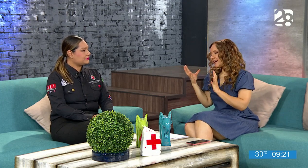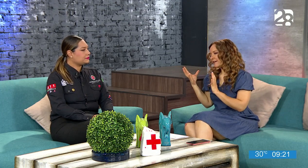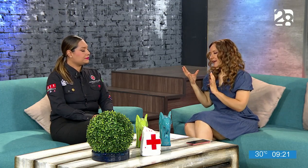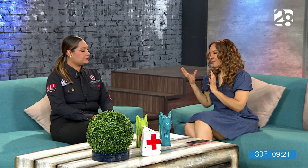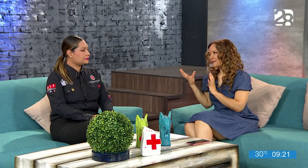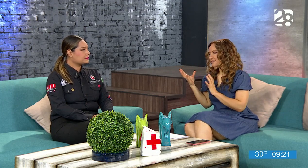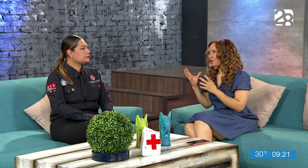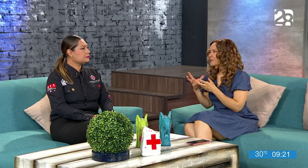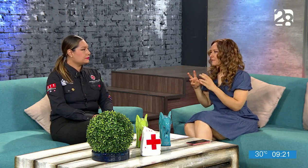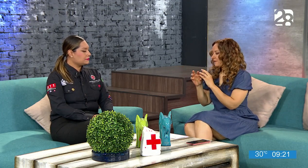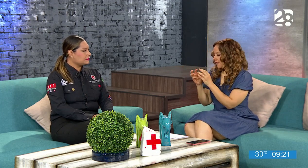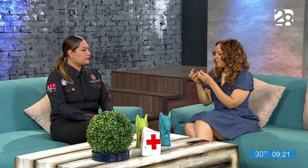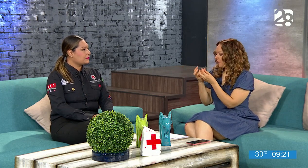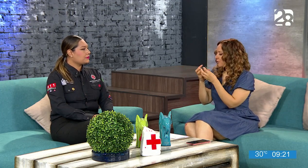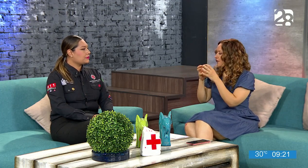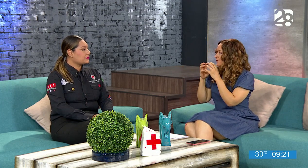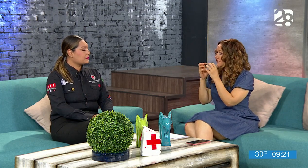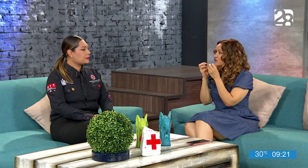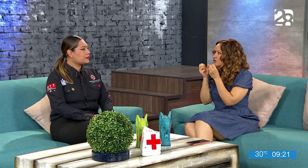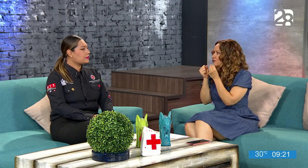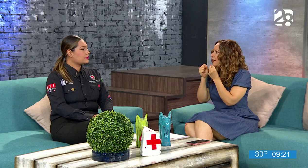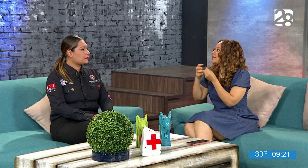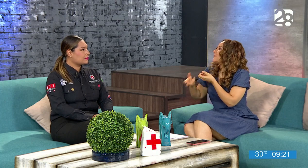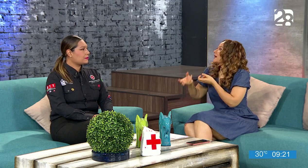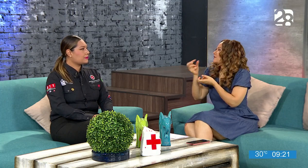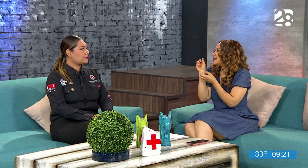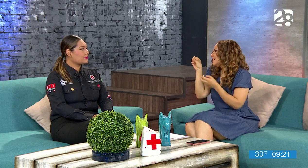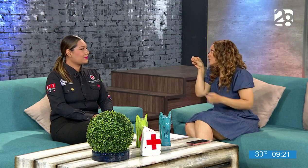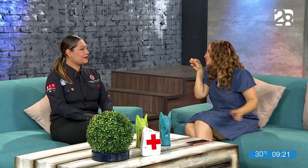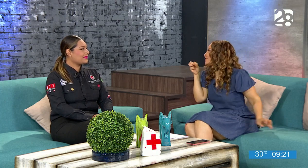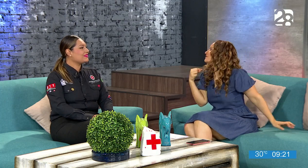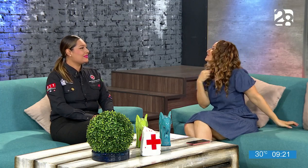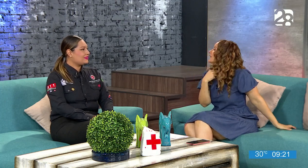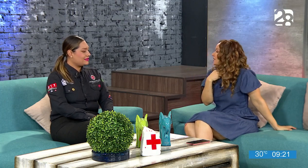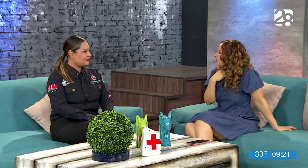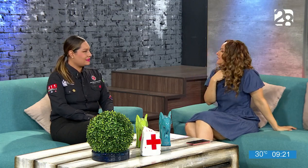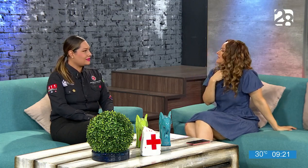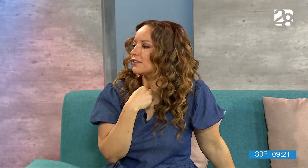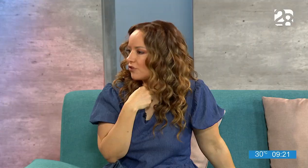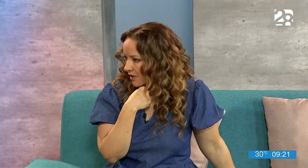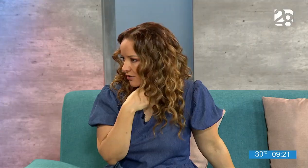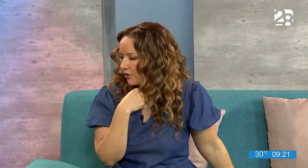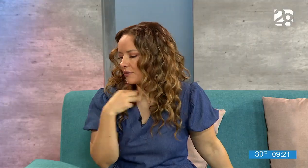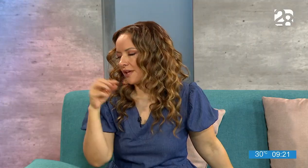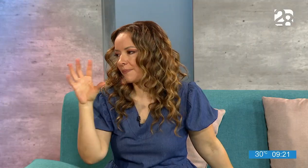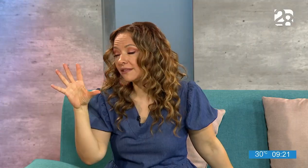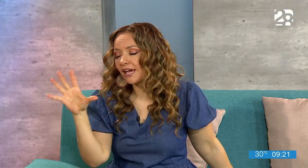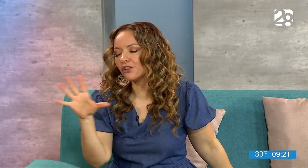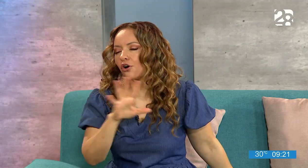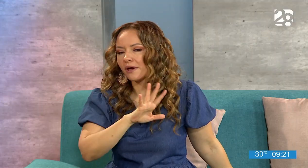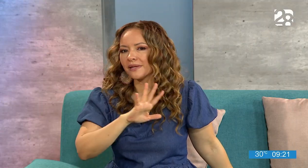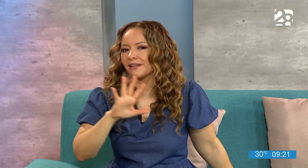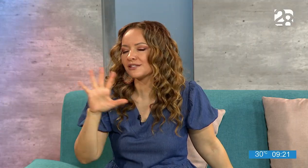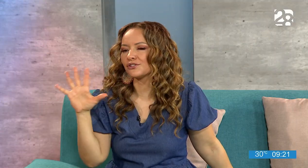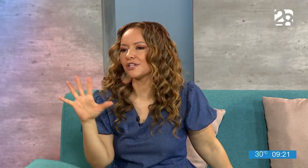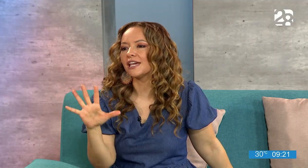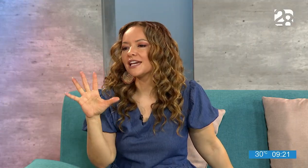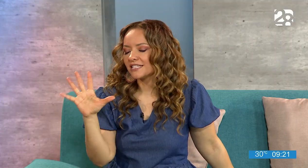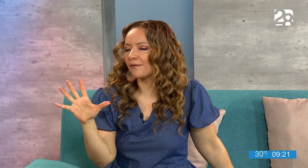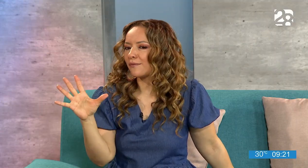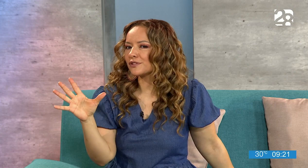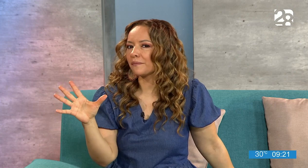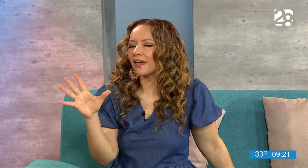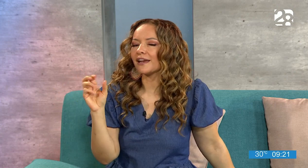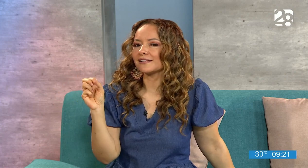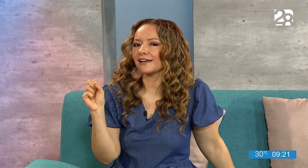está en alimentación complementaria, puede comer cosas, trozos grandes para que no se le vaya un trocito chiquito y se atore, ¿no? Así. Dependiendo, obviamente esto sí,